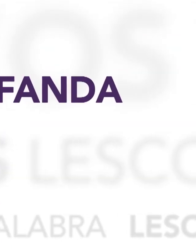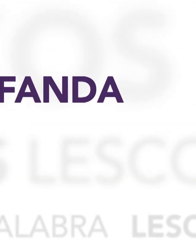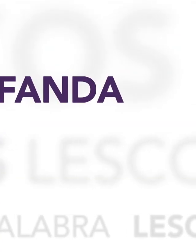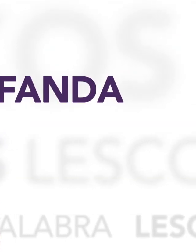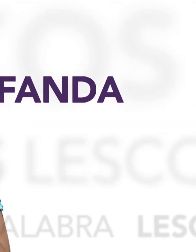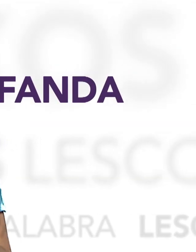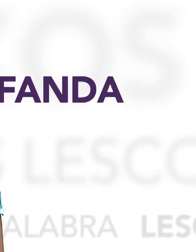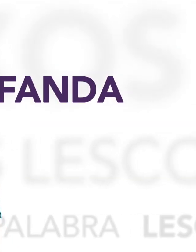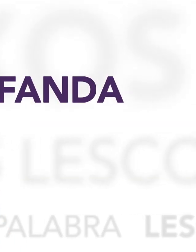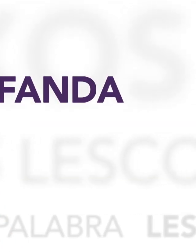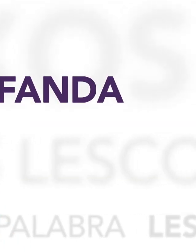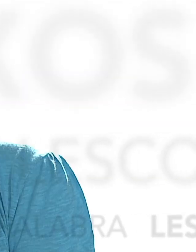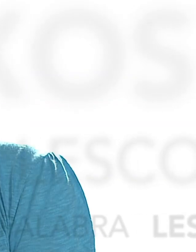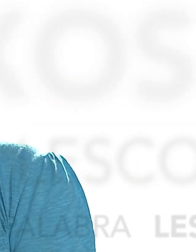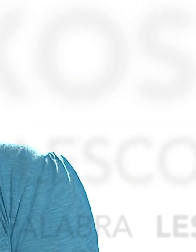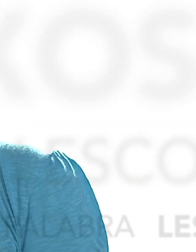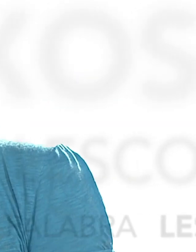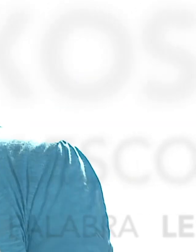Bufanda.